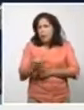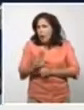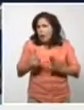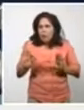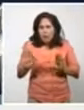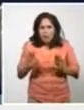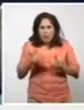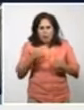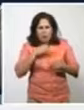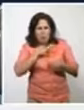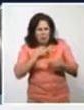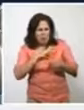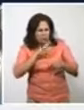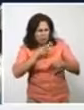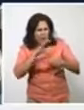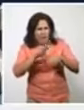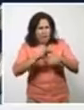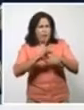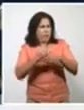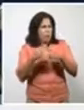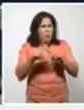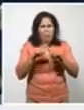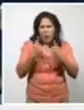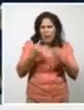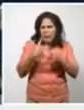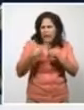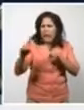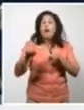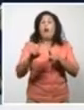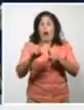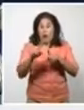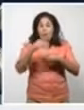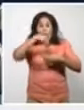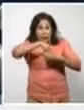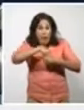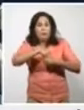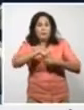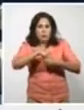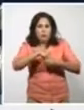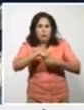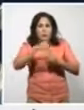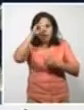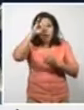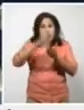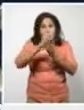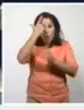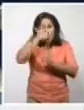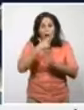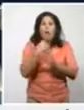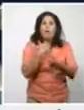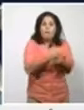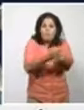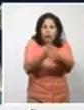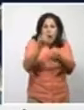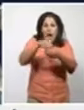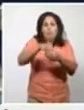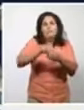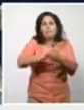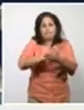positivo, ni tienen un cuadro respiratorio, ni tienen aparentemente ningún riesgo, pero que están infectadas